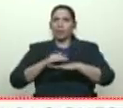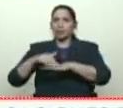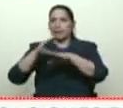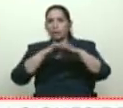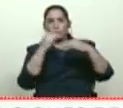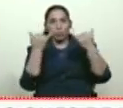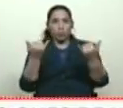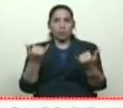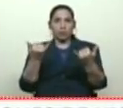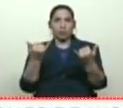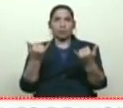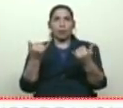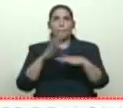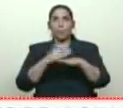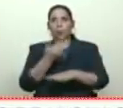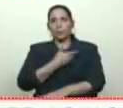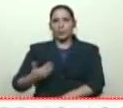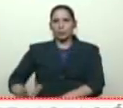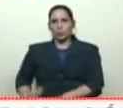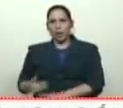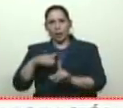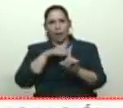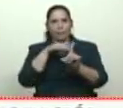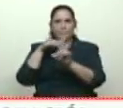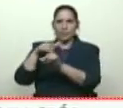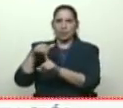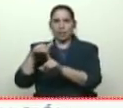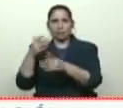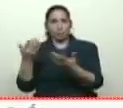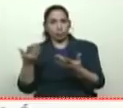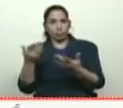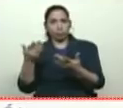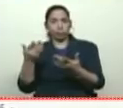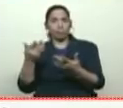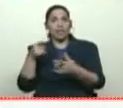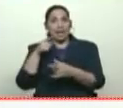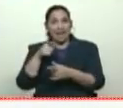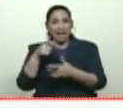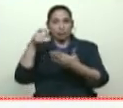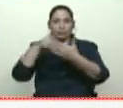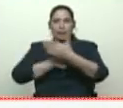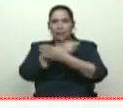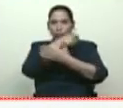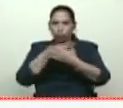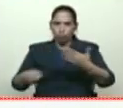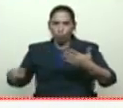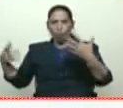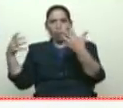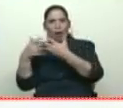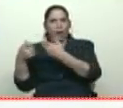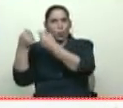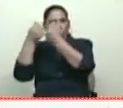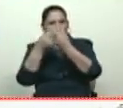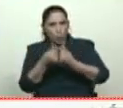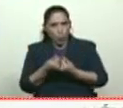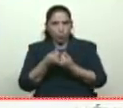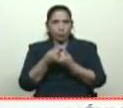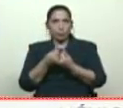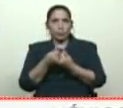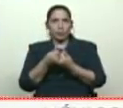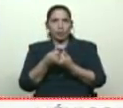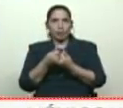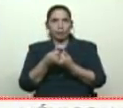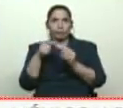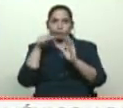es precisamente porque Venezuela es una amenaza. Por eso las sanciones, la guerra económica, las